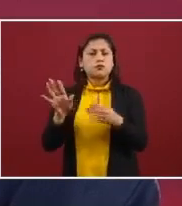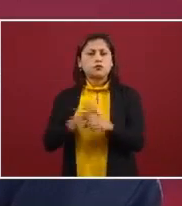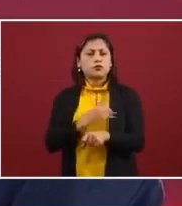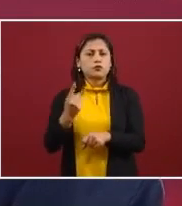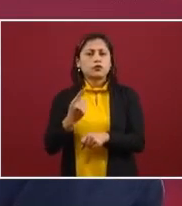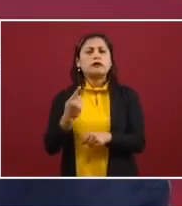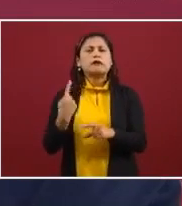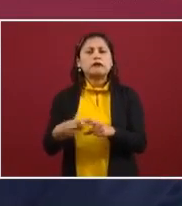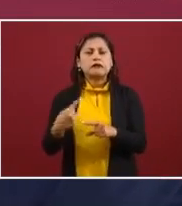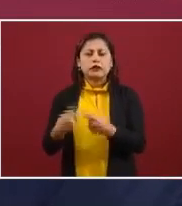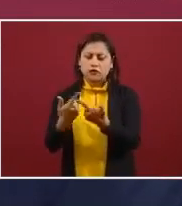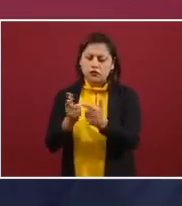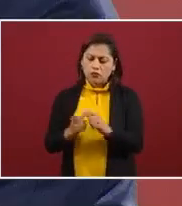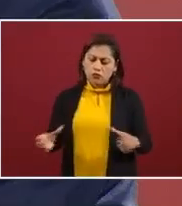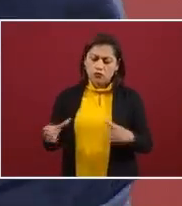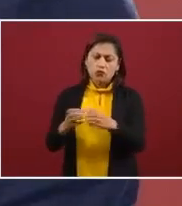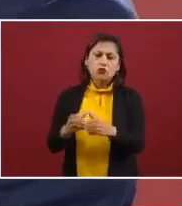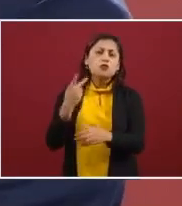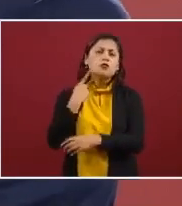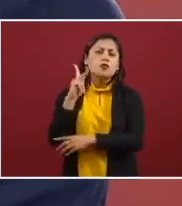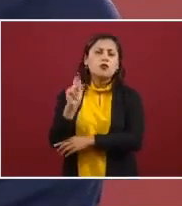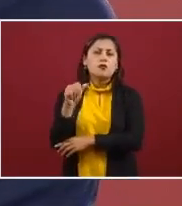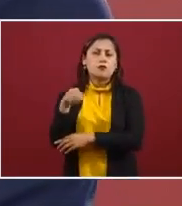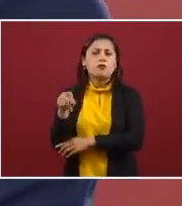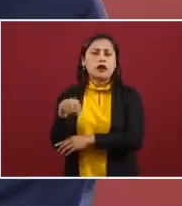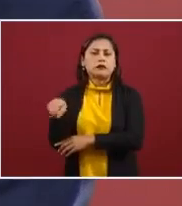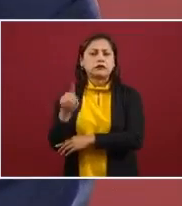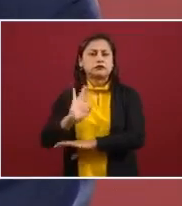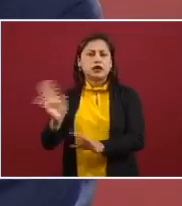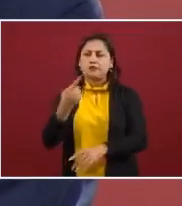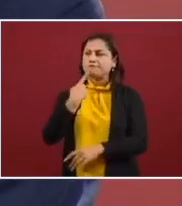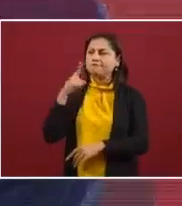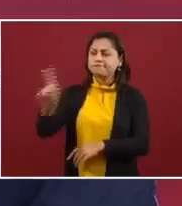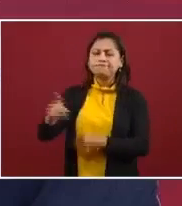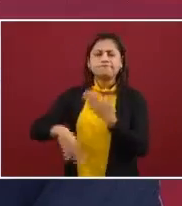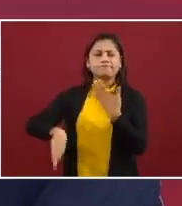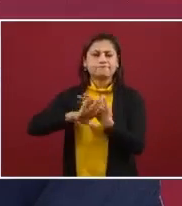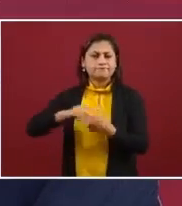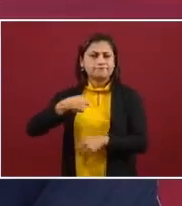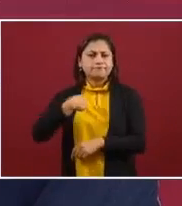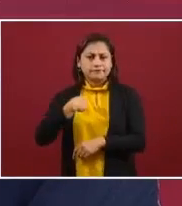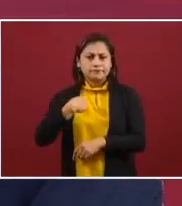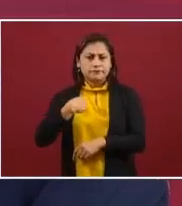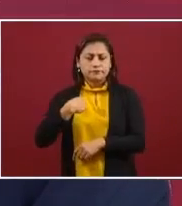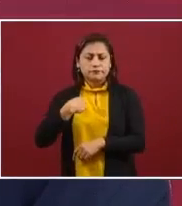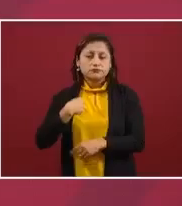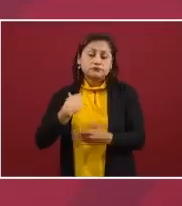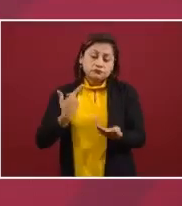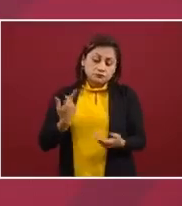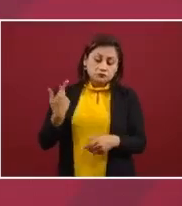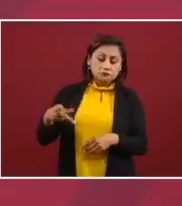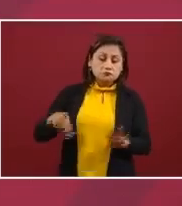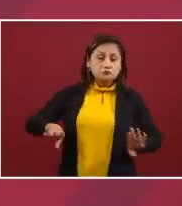capital sinaloense, por entonces situada por grupos de hombres armados. Ayer domingo 20 de octubre, el PAN presentó